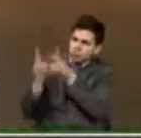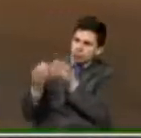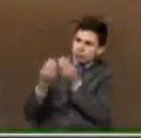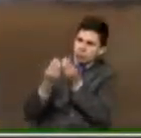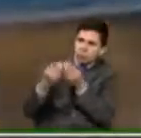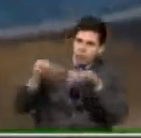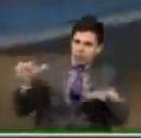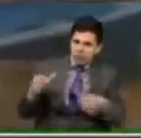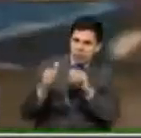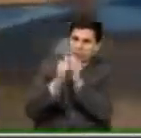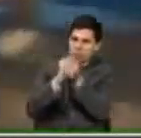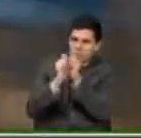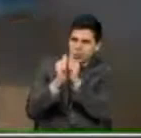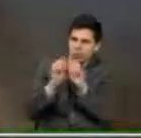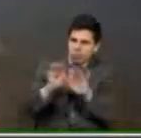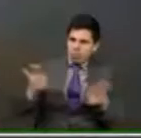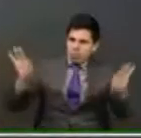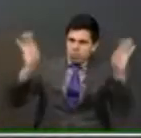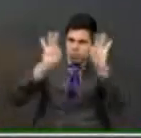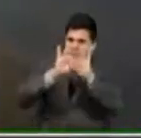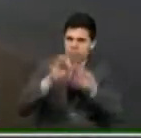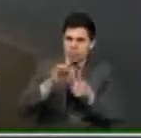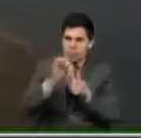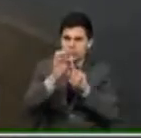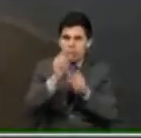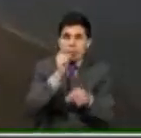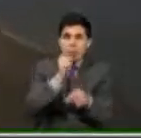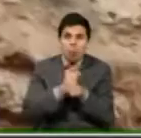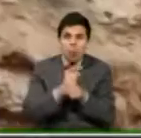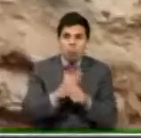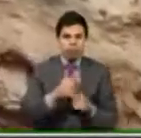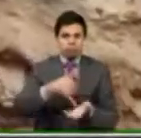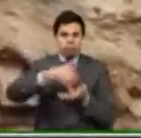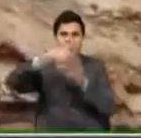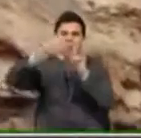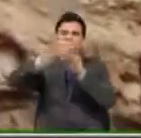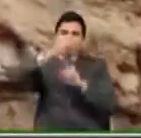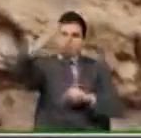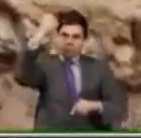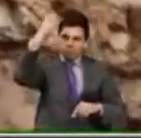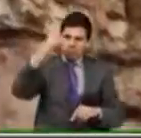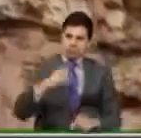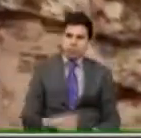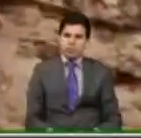establezcan rutinas deportivas, y cada vez que las logren, desen un premio.